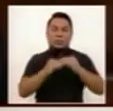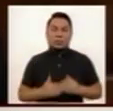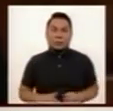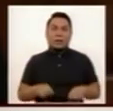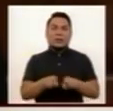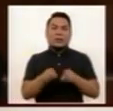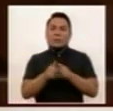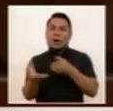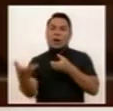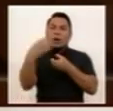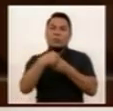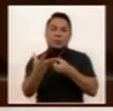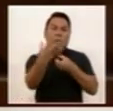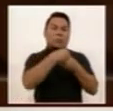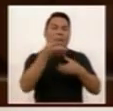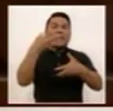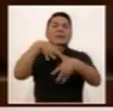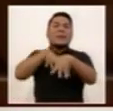e integrador.